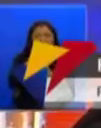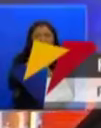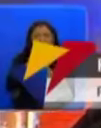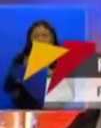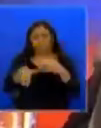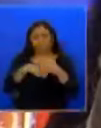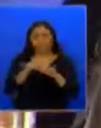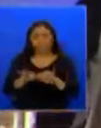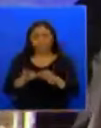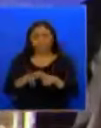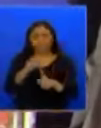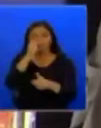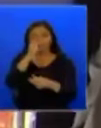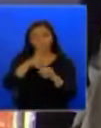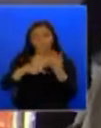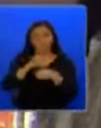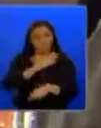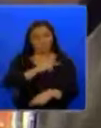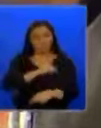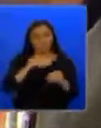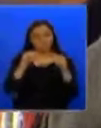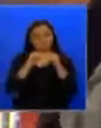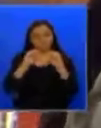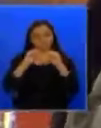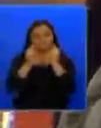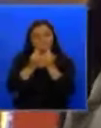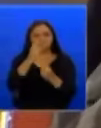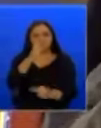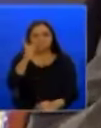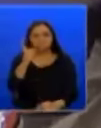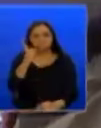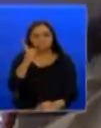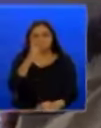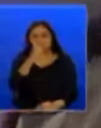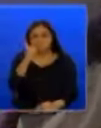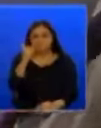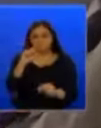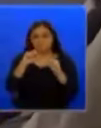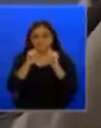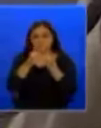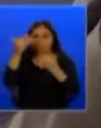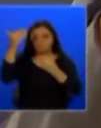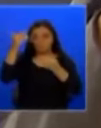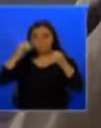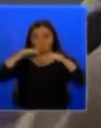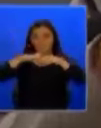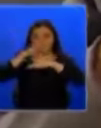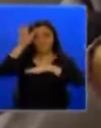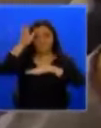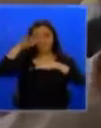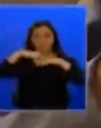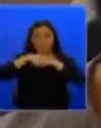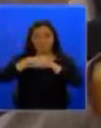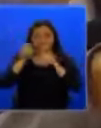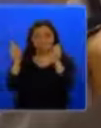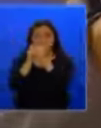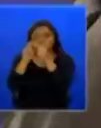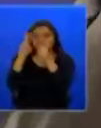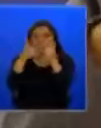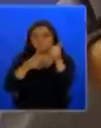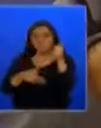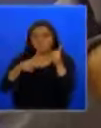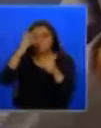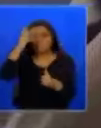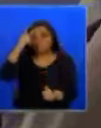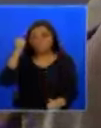corrupta, por los Isaías y por creo y particularmente Andrés por olvidar y vienen otros episodios, les anticipo, anótenlo, manden tu vida al